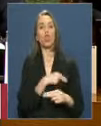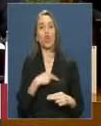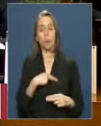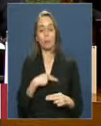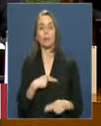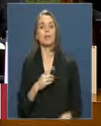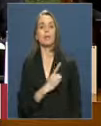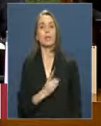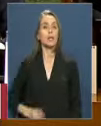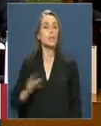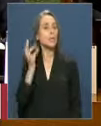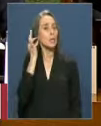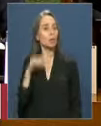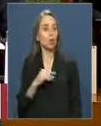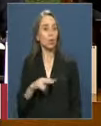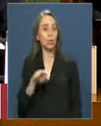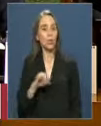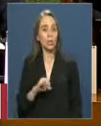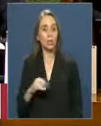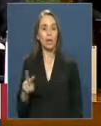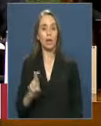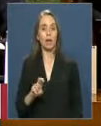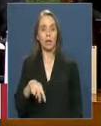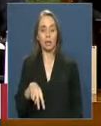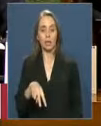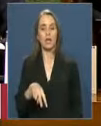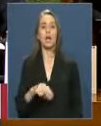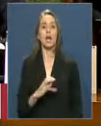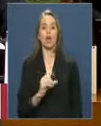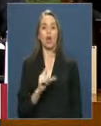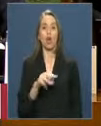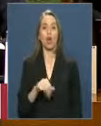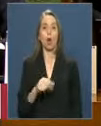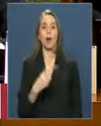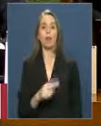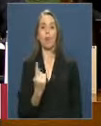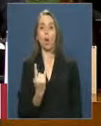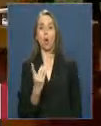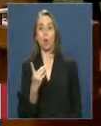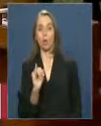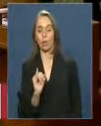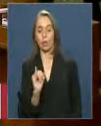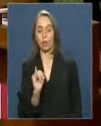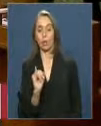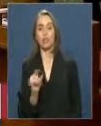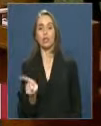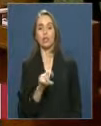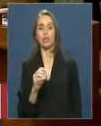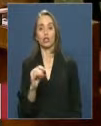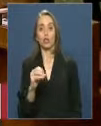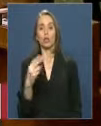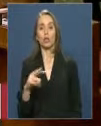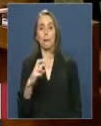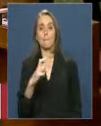La diputada Paulina Núñez por Renovación Nacional. Don Juan Antonio Coloma por la Unión Demócrata Independiente. Don Leonardo Soto por el